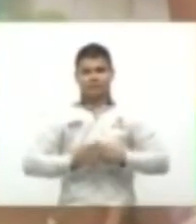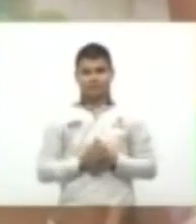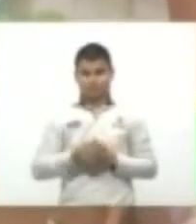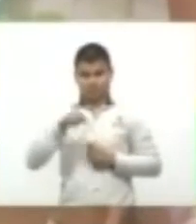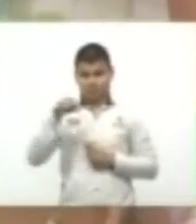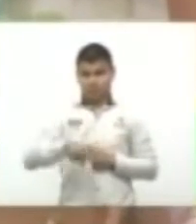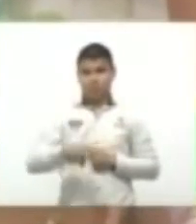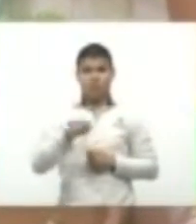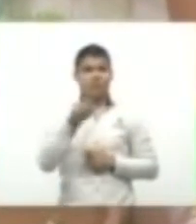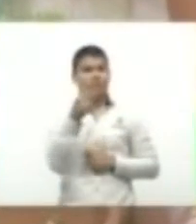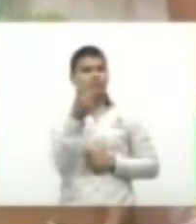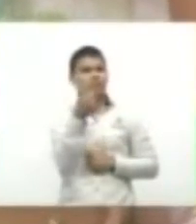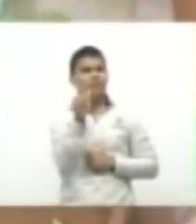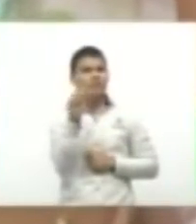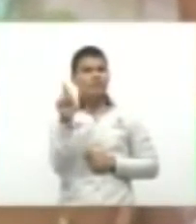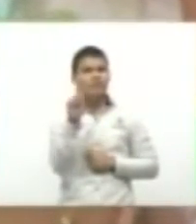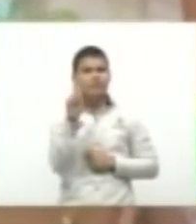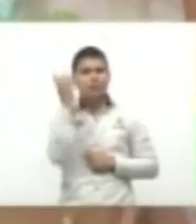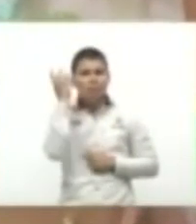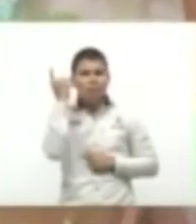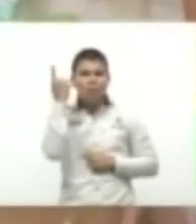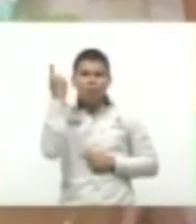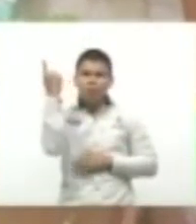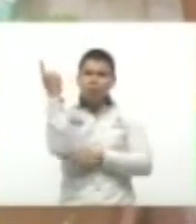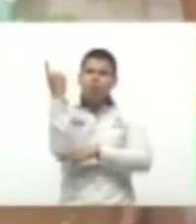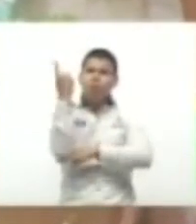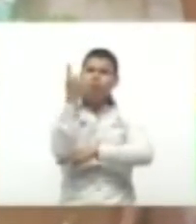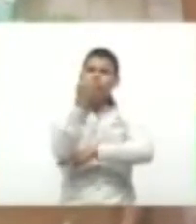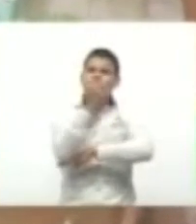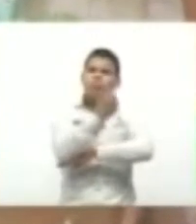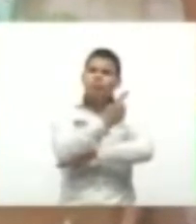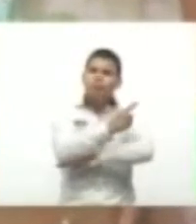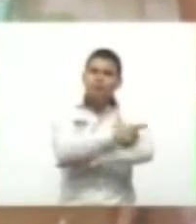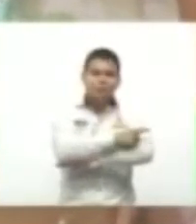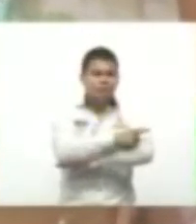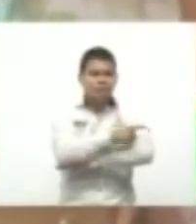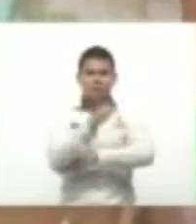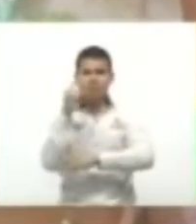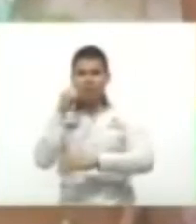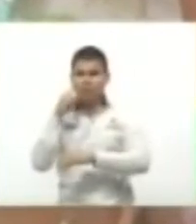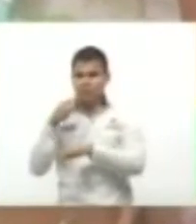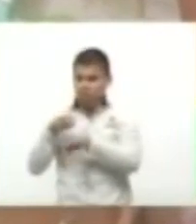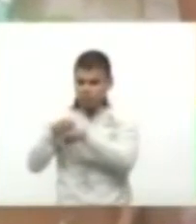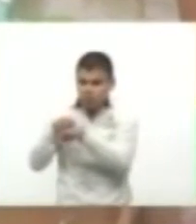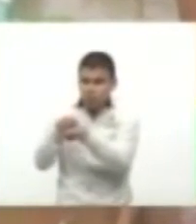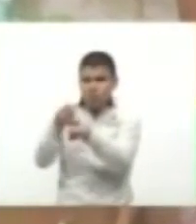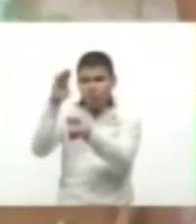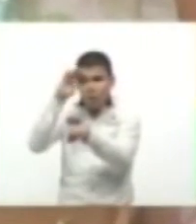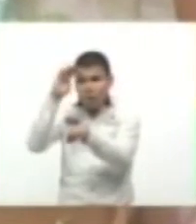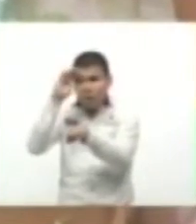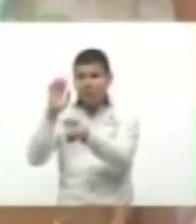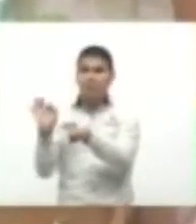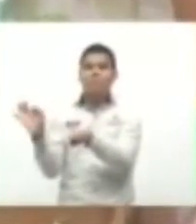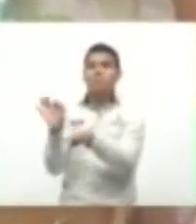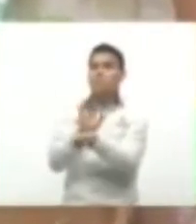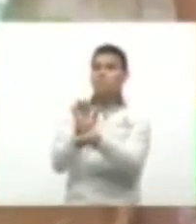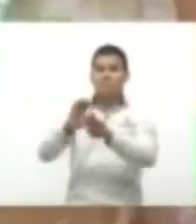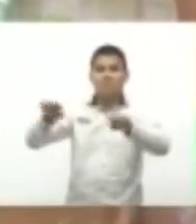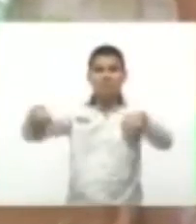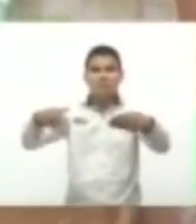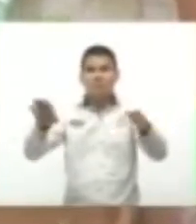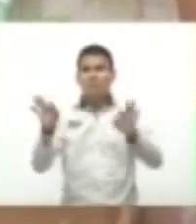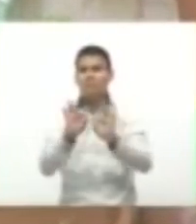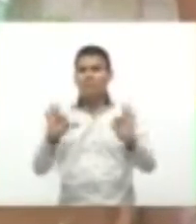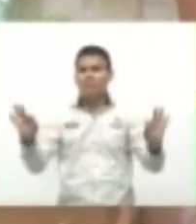de febrero, en todo el día, no han pasado lo del cuadrante, entonces parece que la